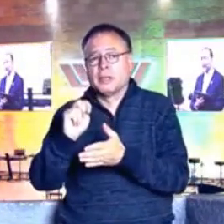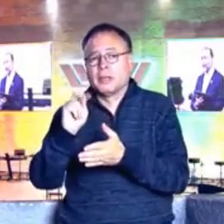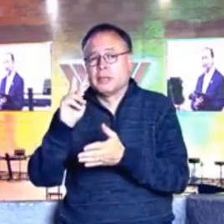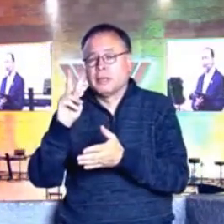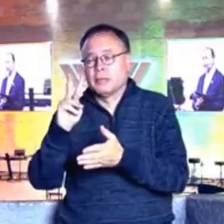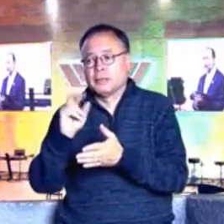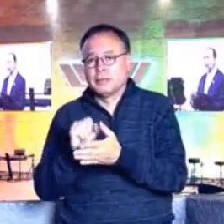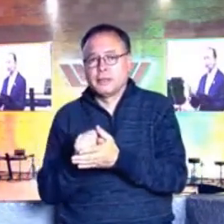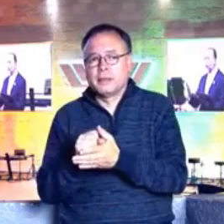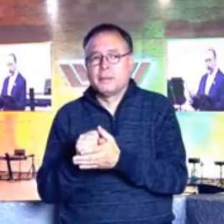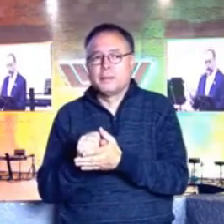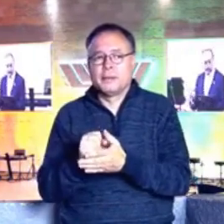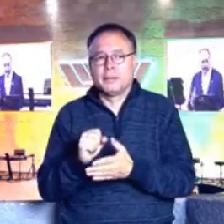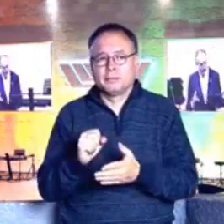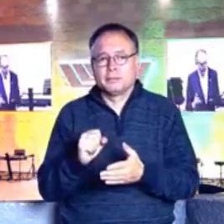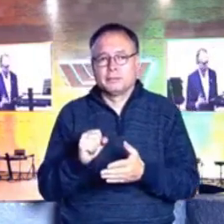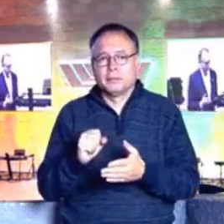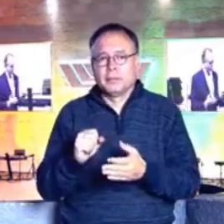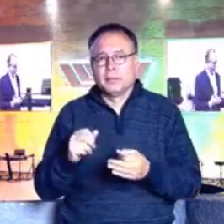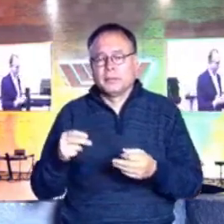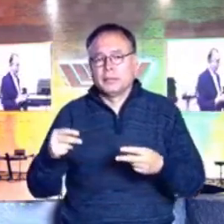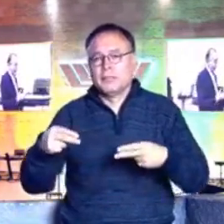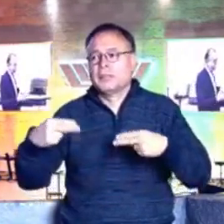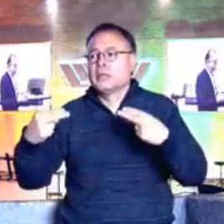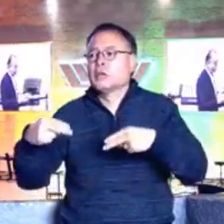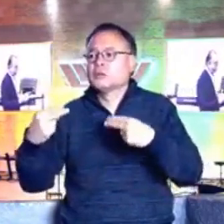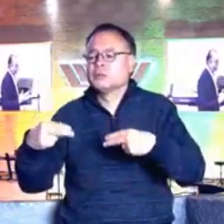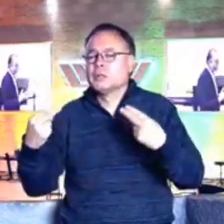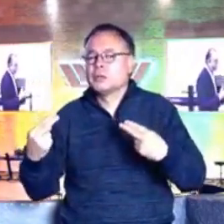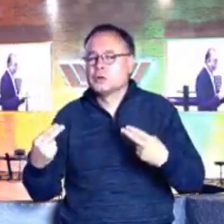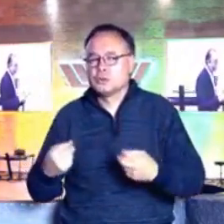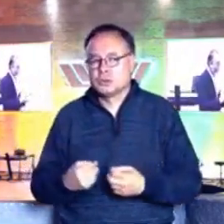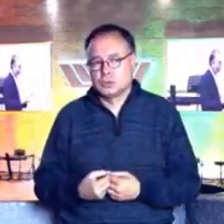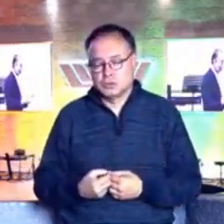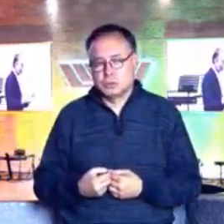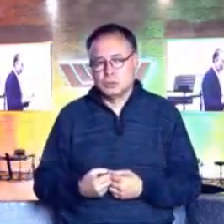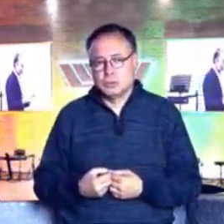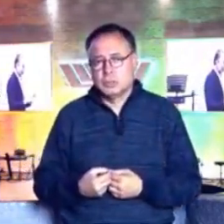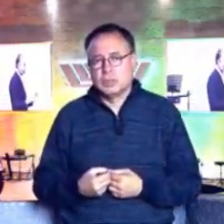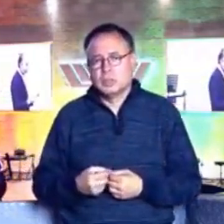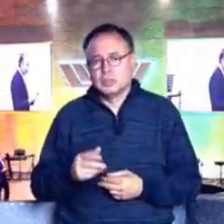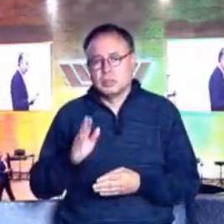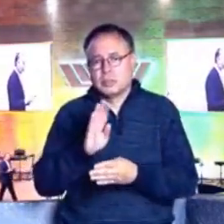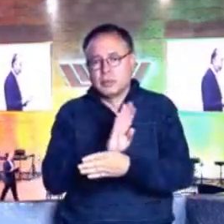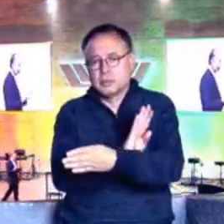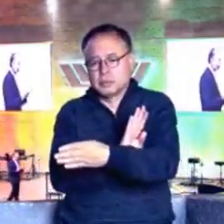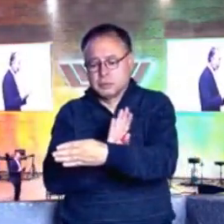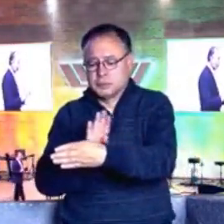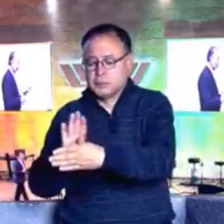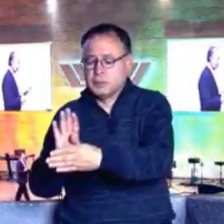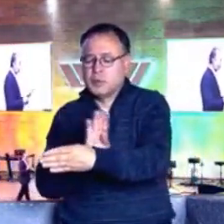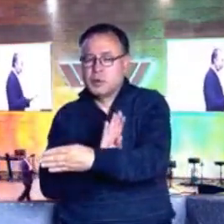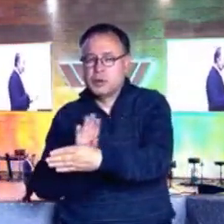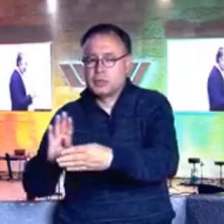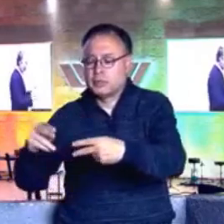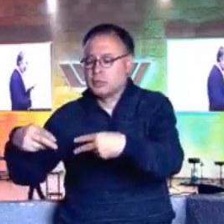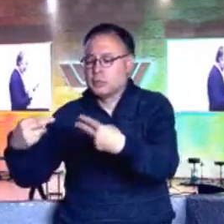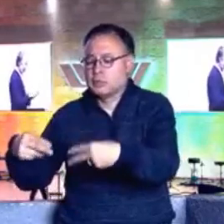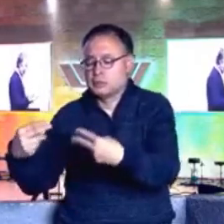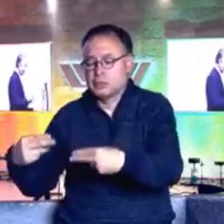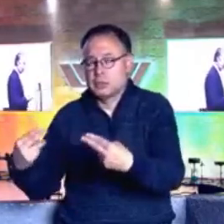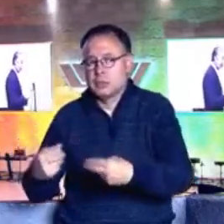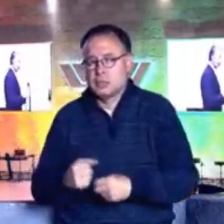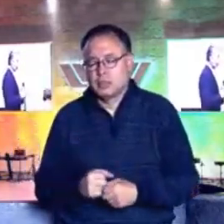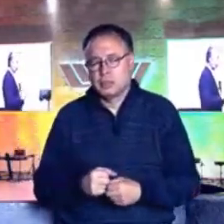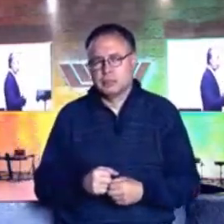y regularmente es shart Tank Porque eran los tiburones verdad y la gente decía Pues mira yo me dedico a esto y a esto y a